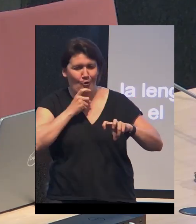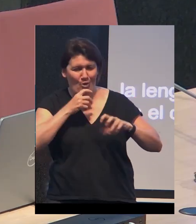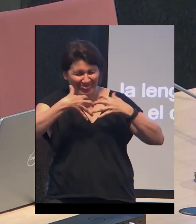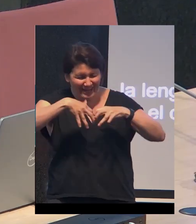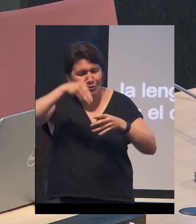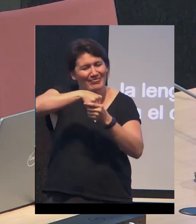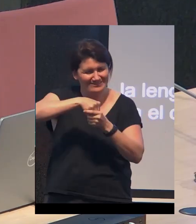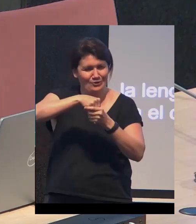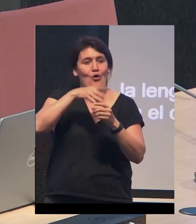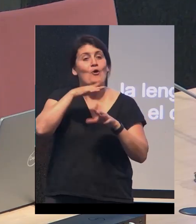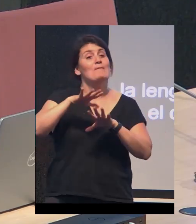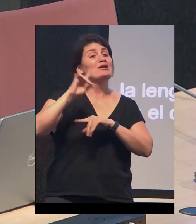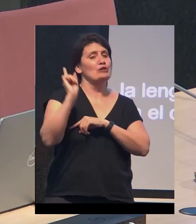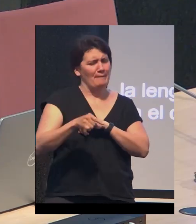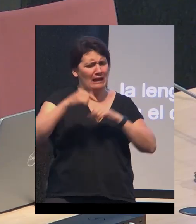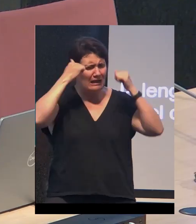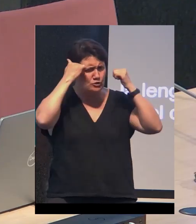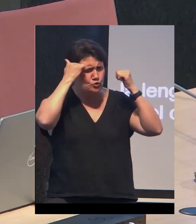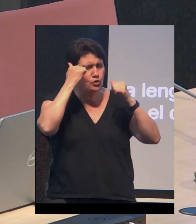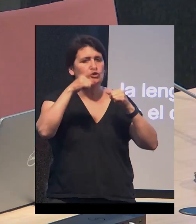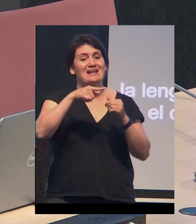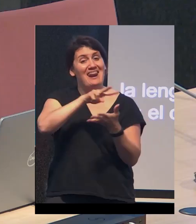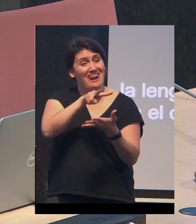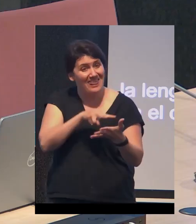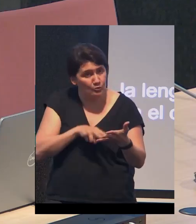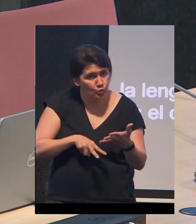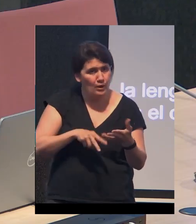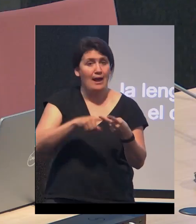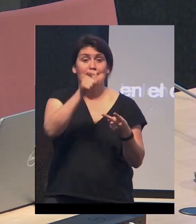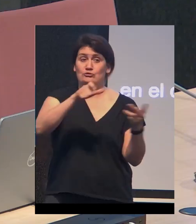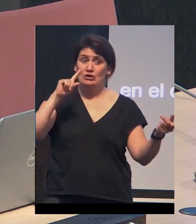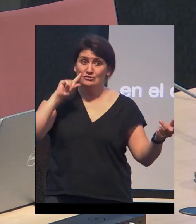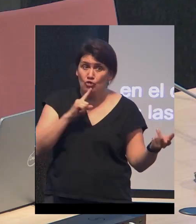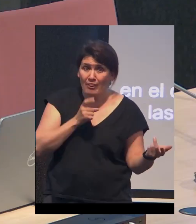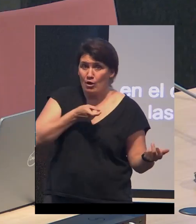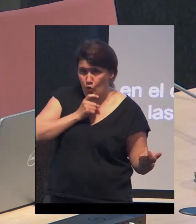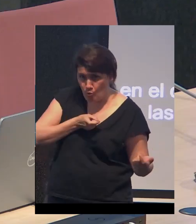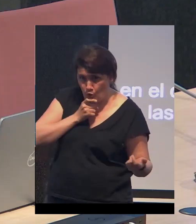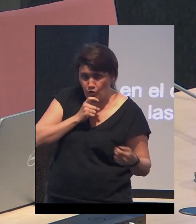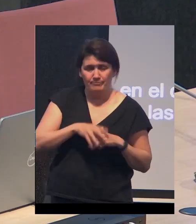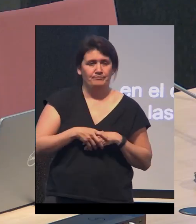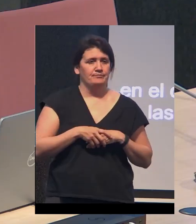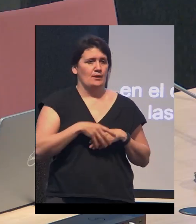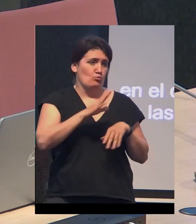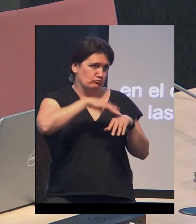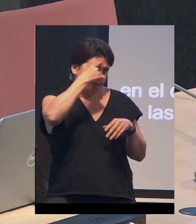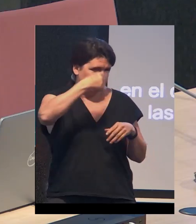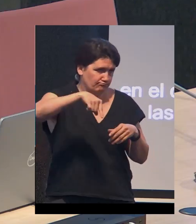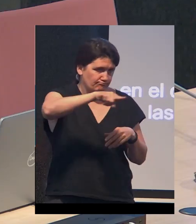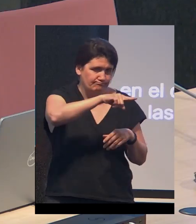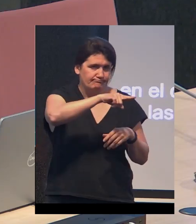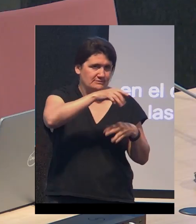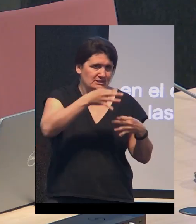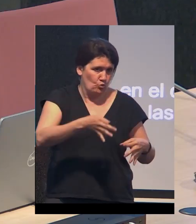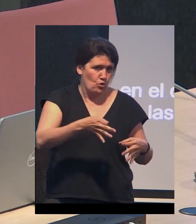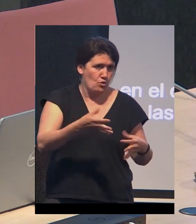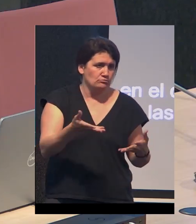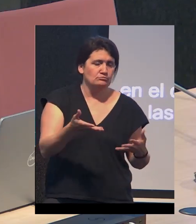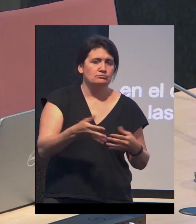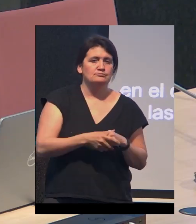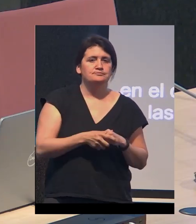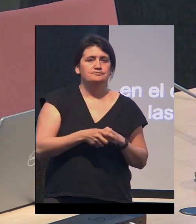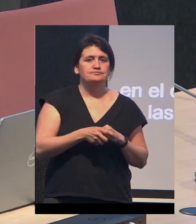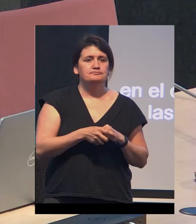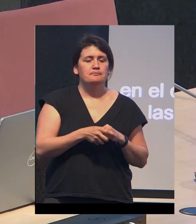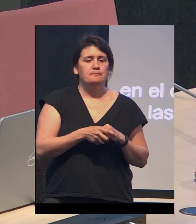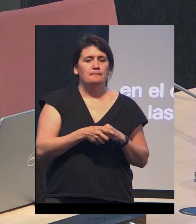estudios sobre la lectura en las personas sordas. Como seguramente sabréis, muchas personas